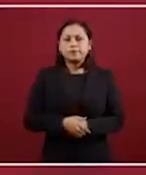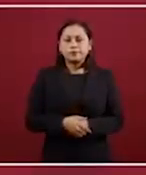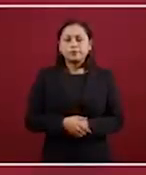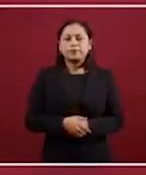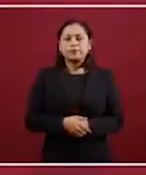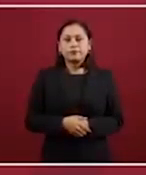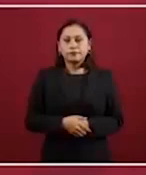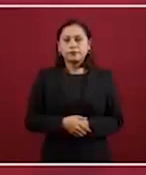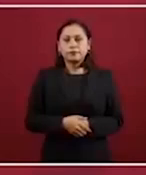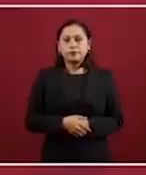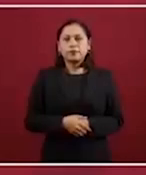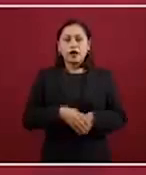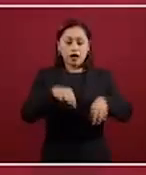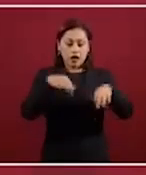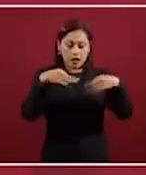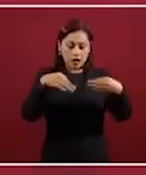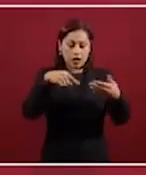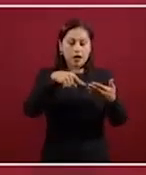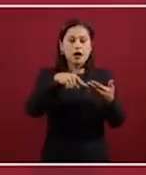también en maya,